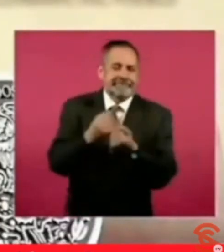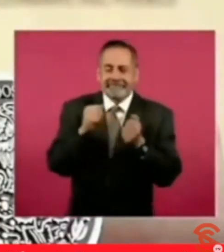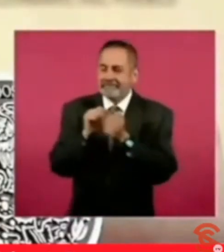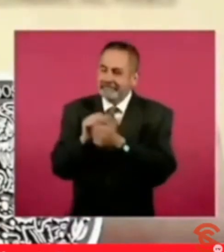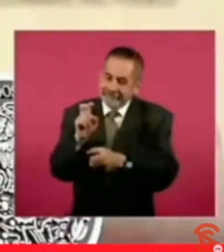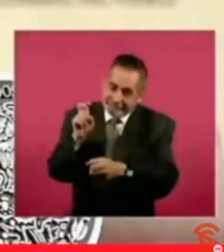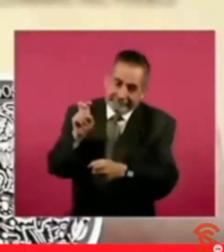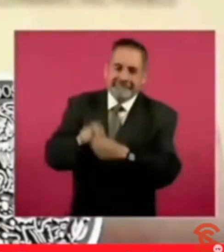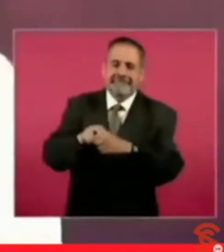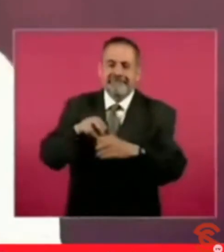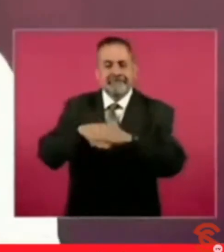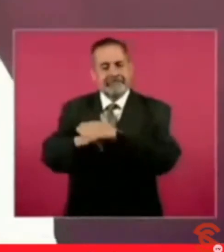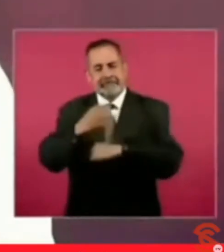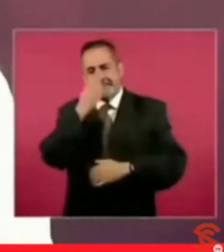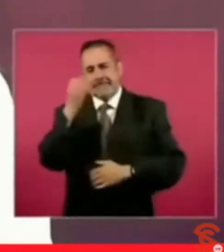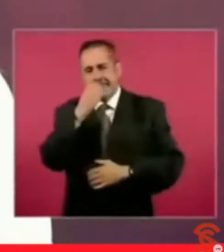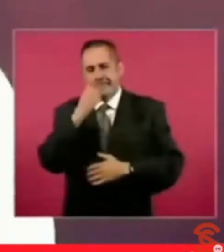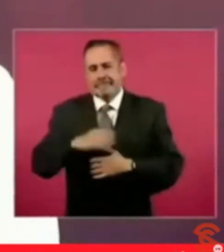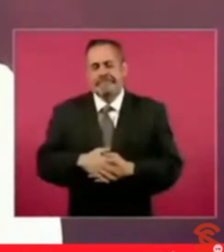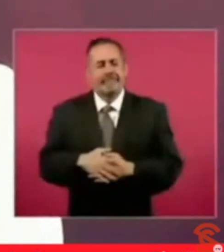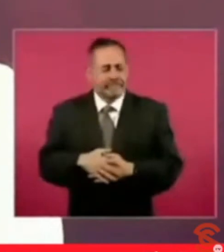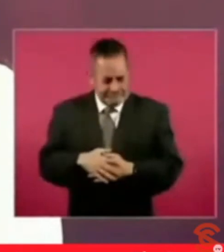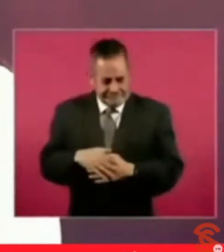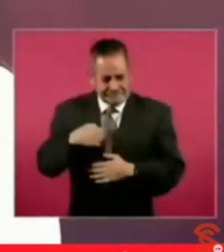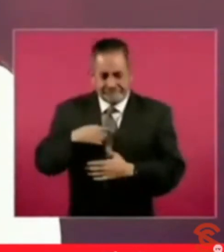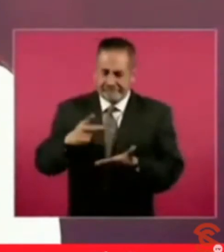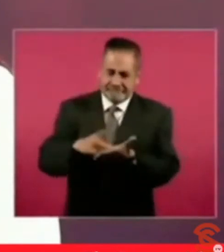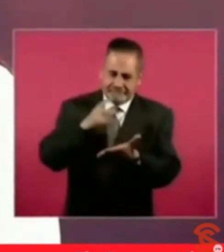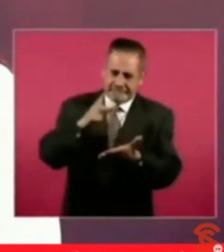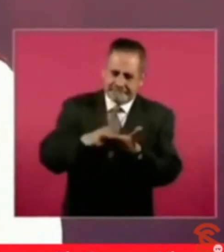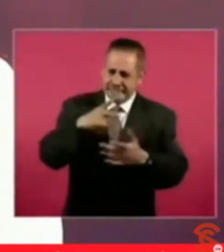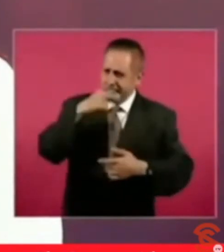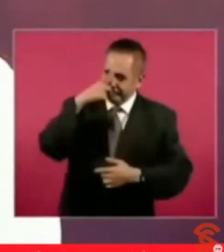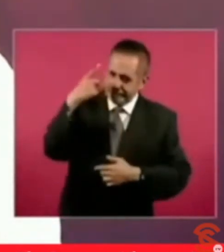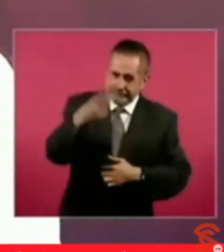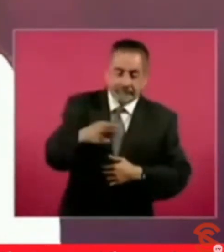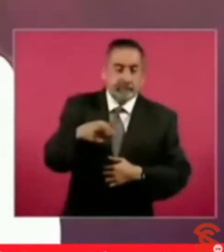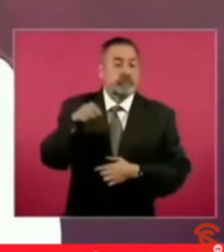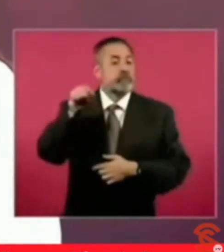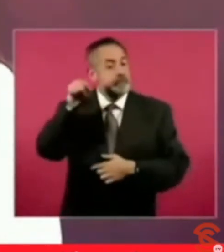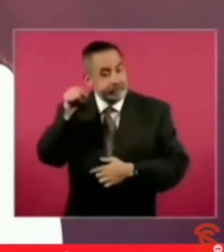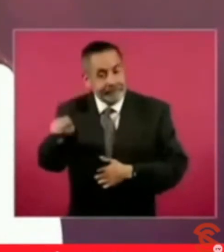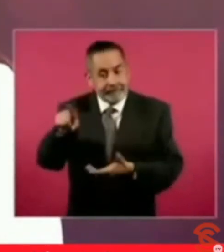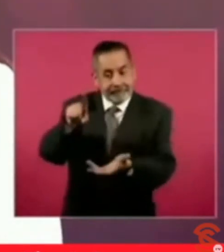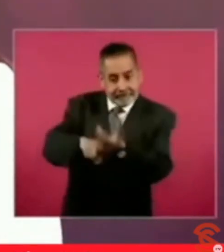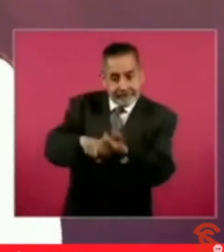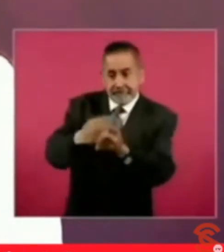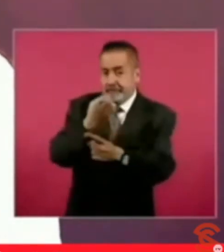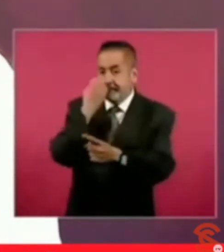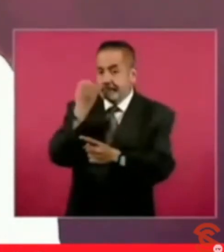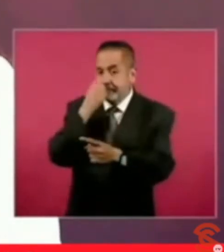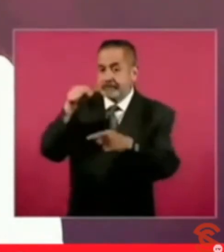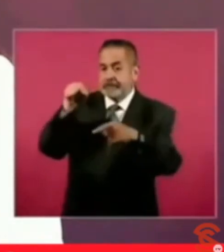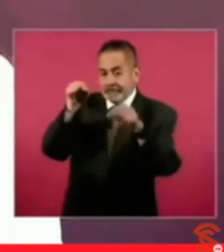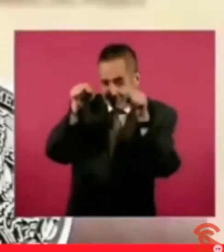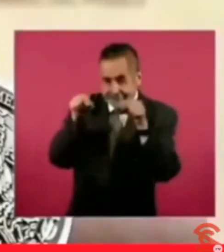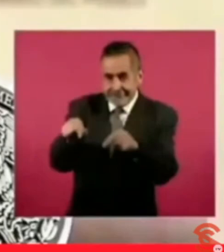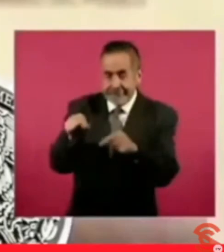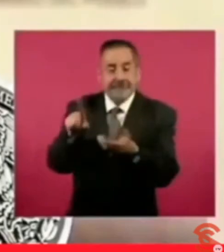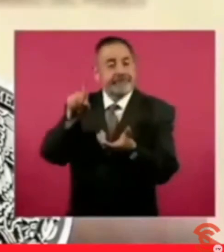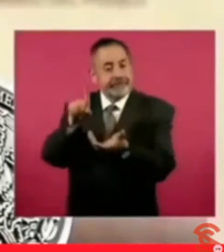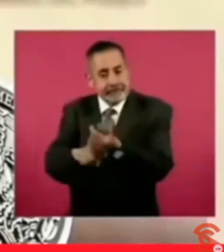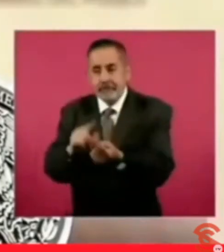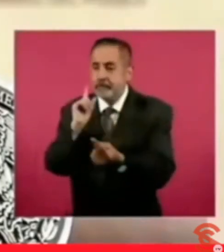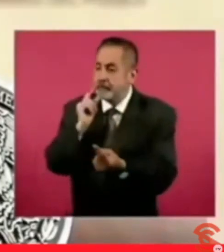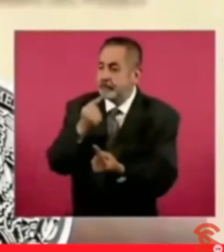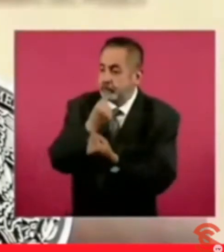de la escuela, porque nosotros lo repetimos constantemente. Es en las escuelas donde tienen que estar las